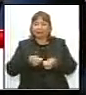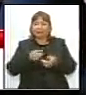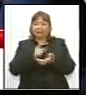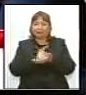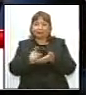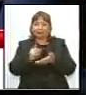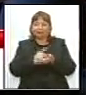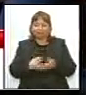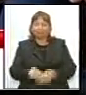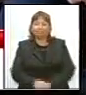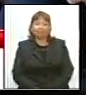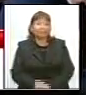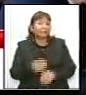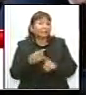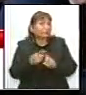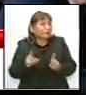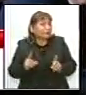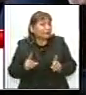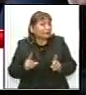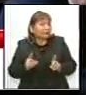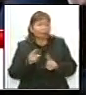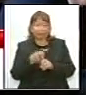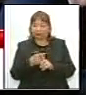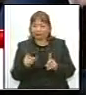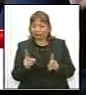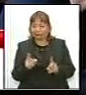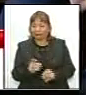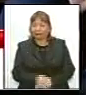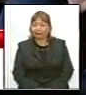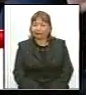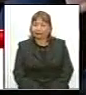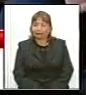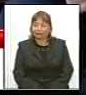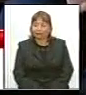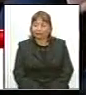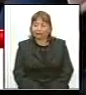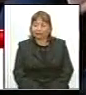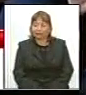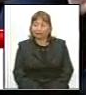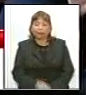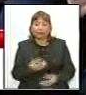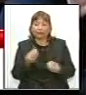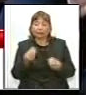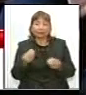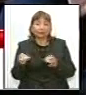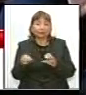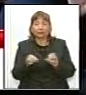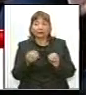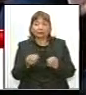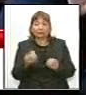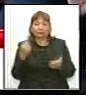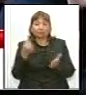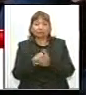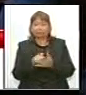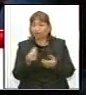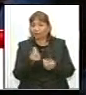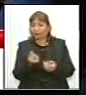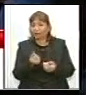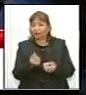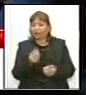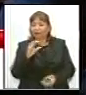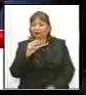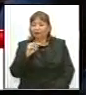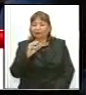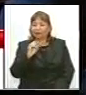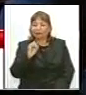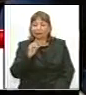semana. Pero hay una gran diferencia. ¿Por qué no aplicamos de golpe la ley de cannabis